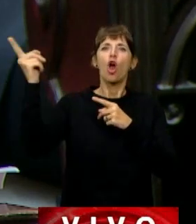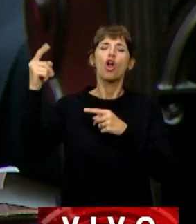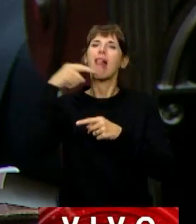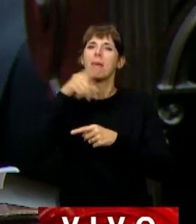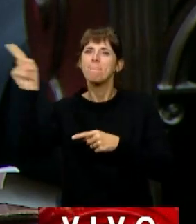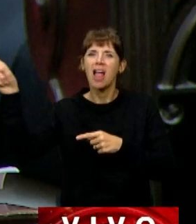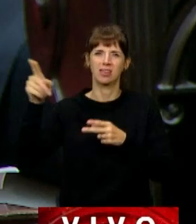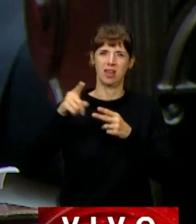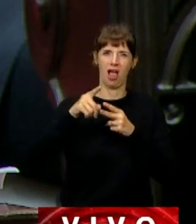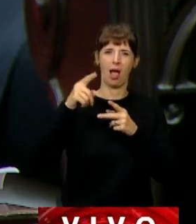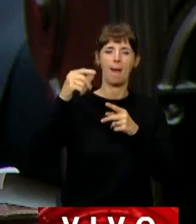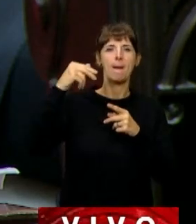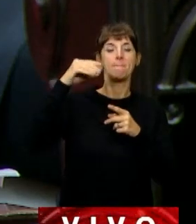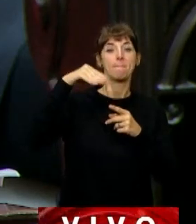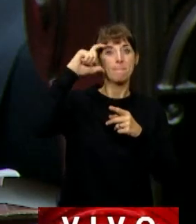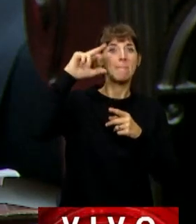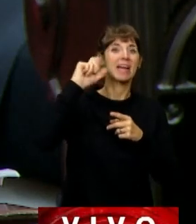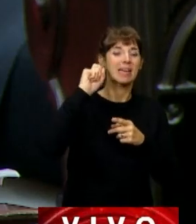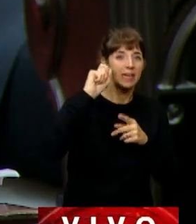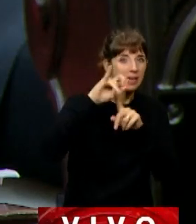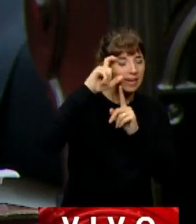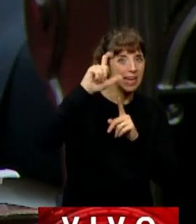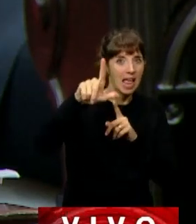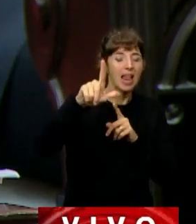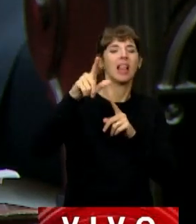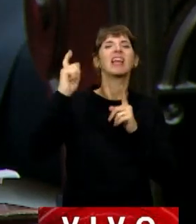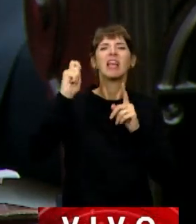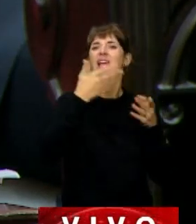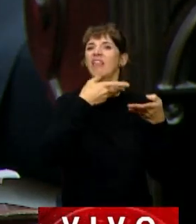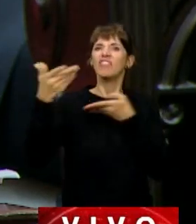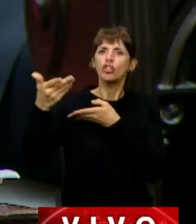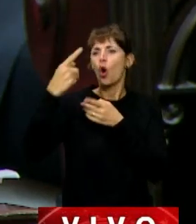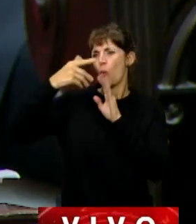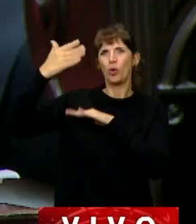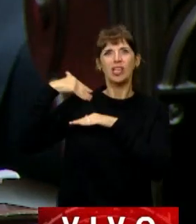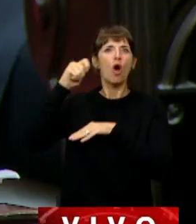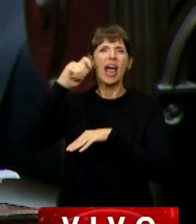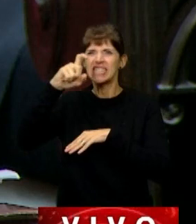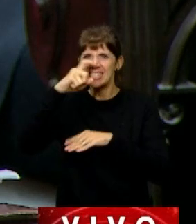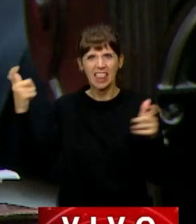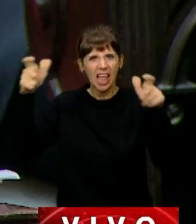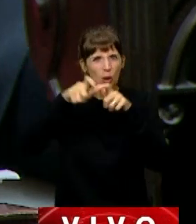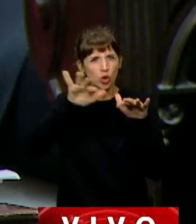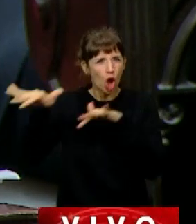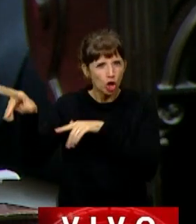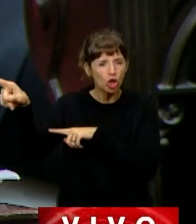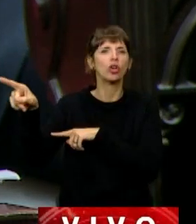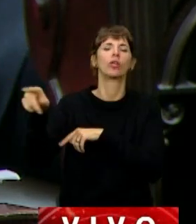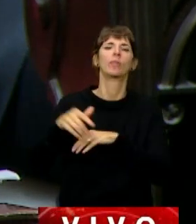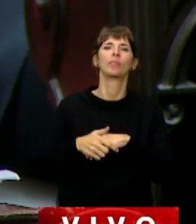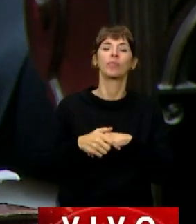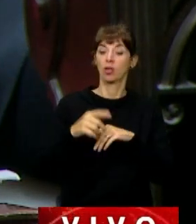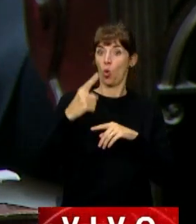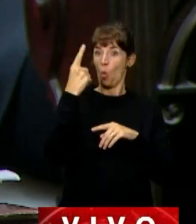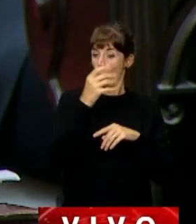con la Alemania de Schulz, quien lo invitó al último G7. En menos de un año, el presidente de Argentina